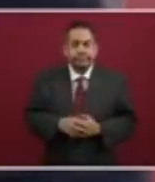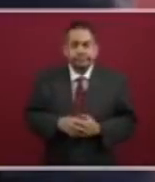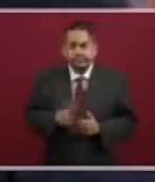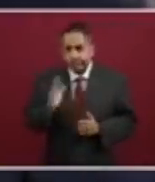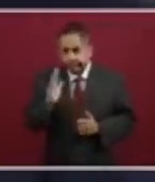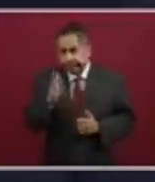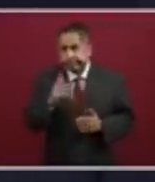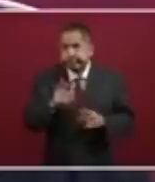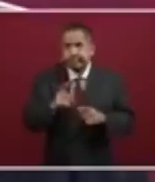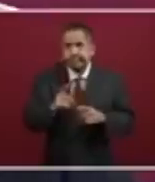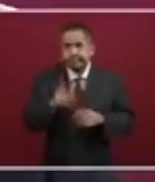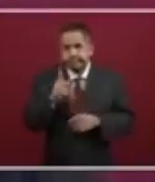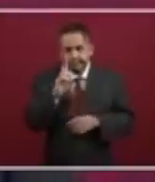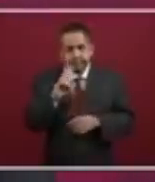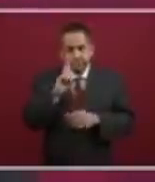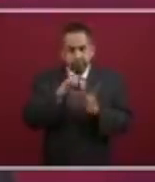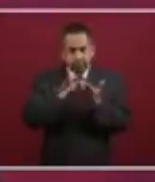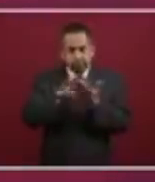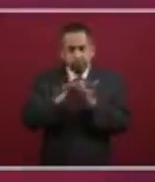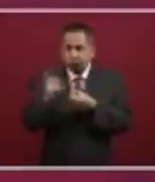estén apuntados